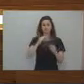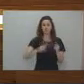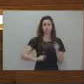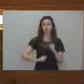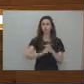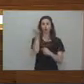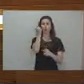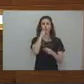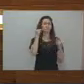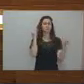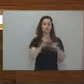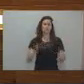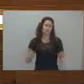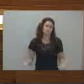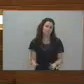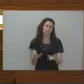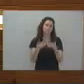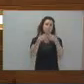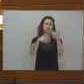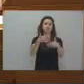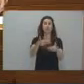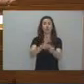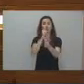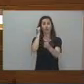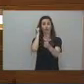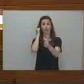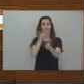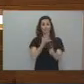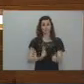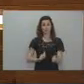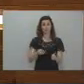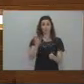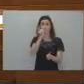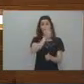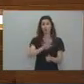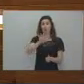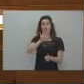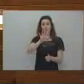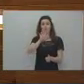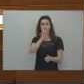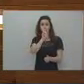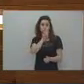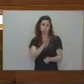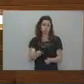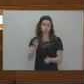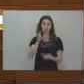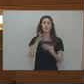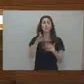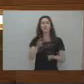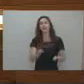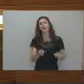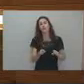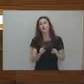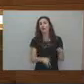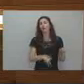cambio, impulsar ese cambio en Asturias y que sirva como ejemplo para que pase en otros lugares de España, quizás con las generales o después. Creemos que